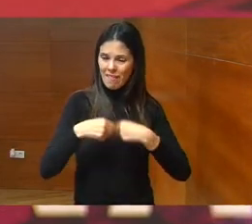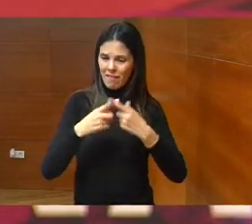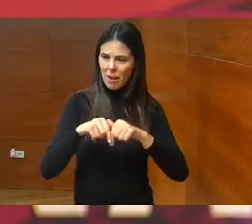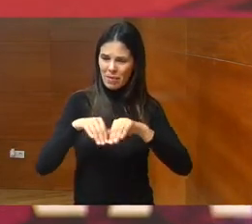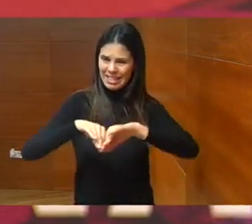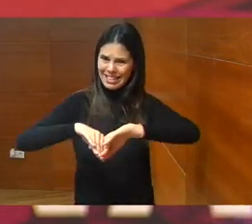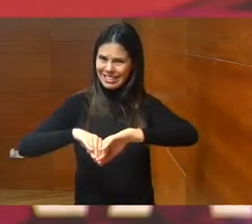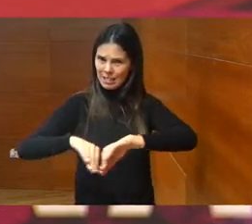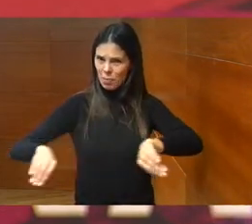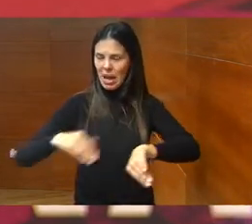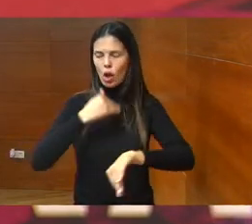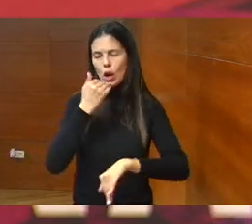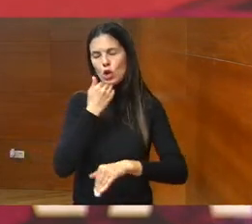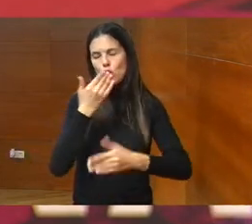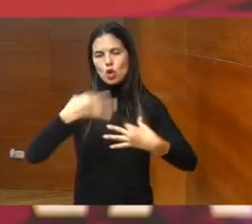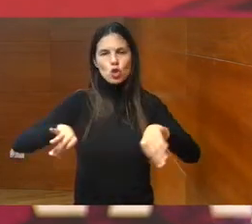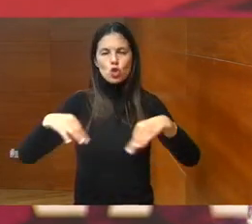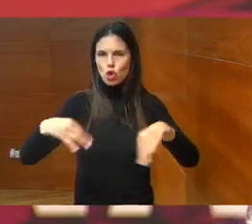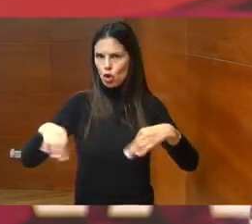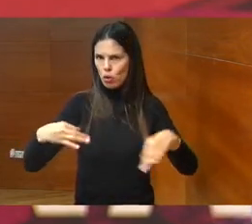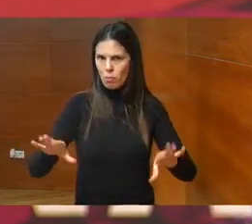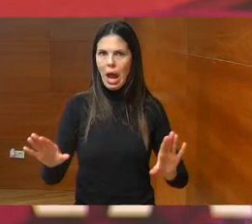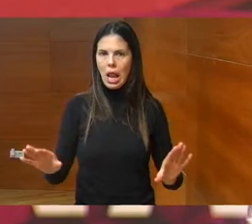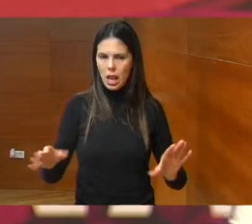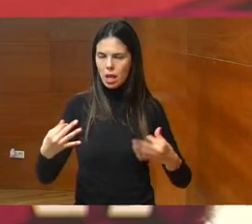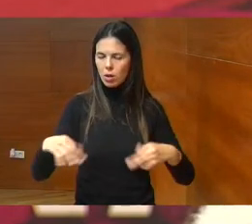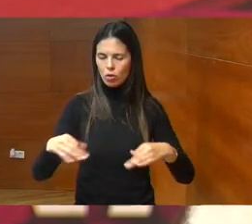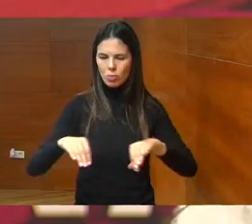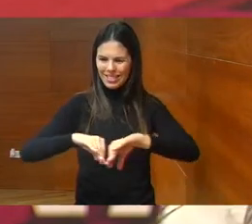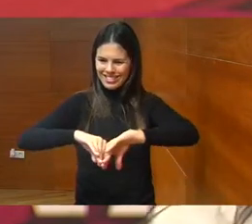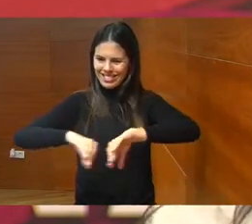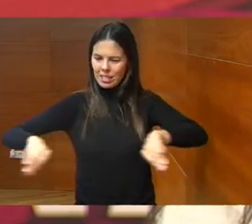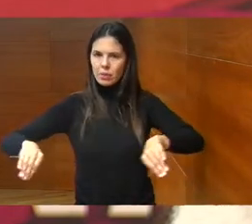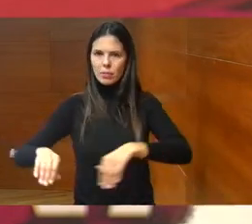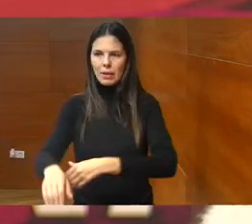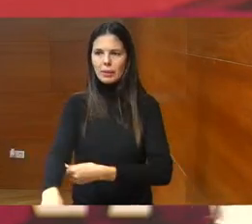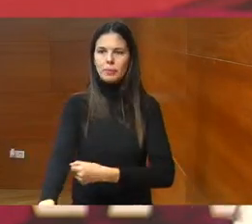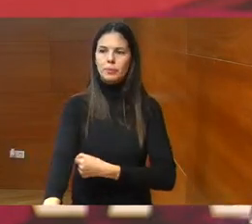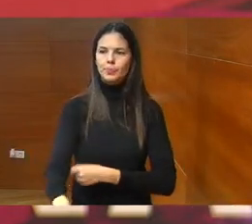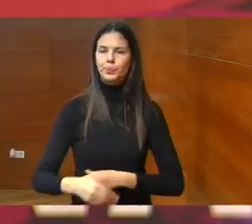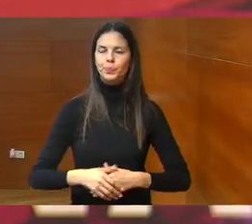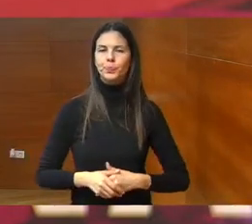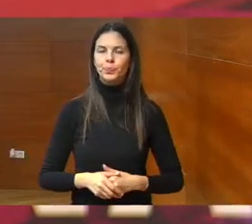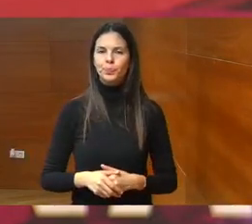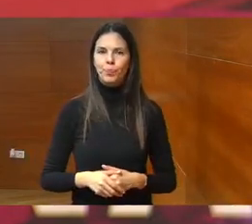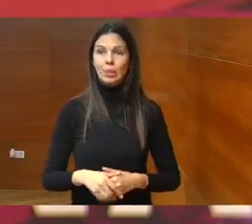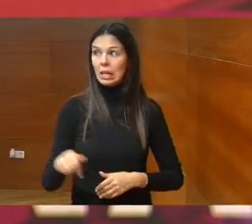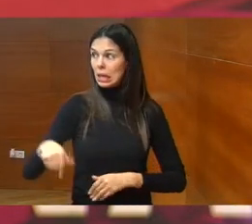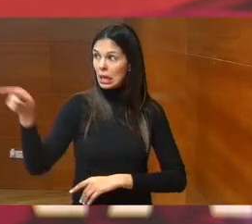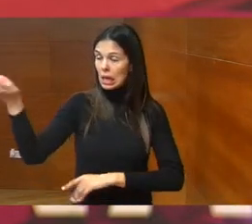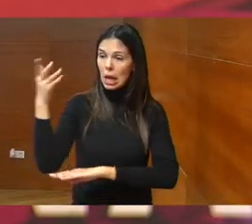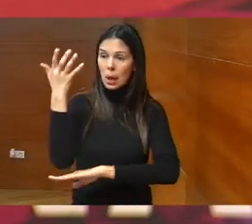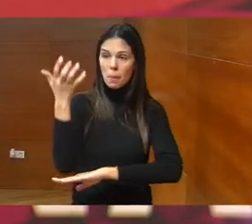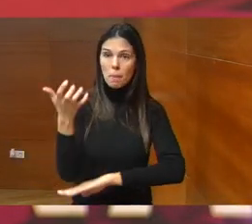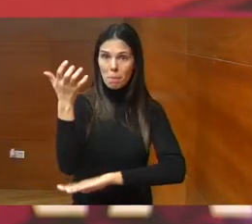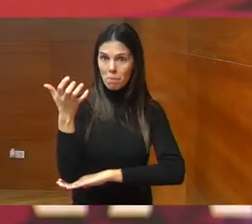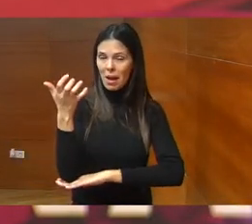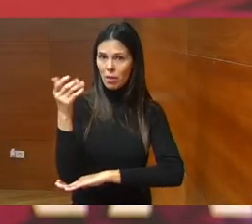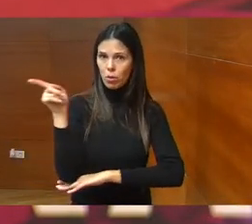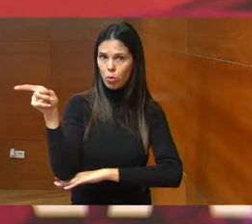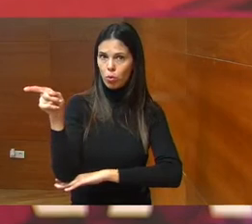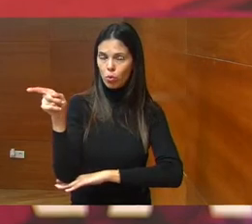que eso era normal entre los títulos nobiliarios en varias ocasiones no este pazo de Rebel